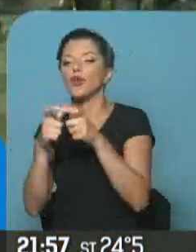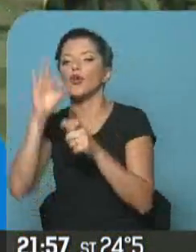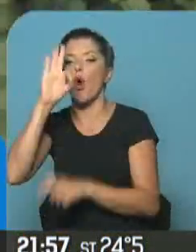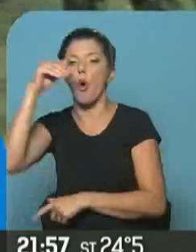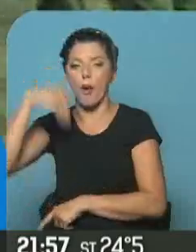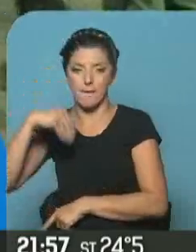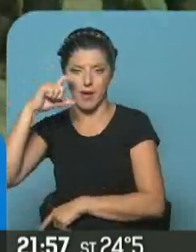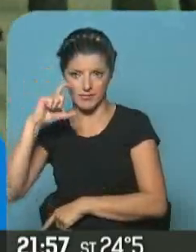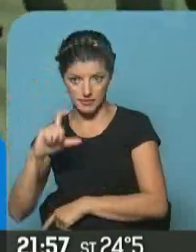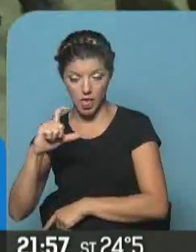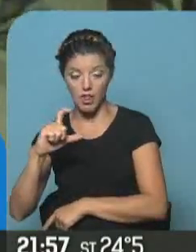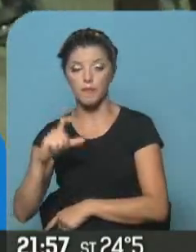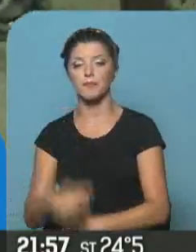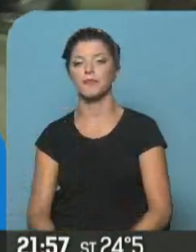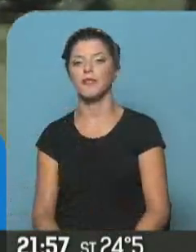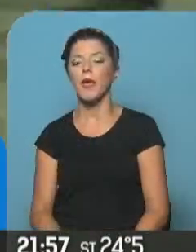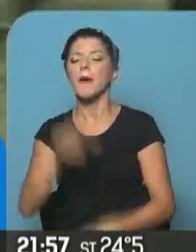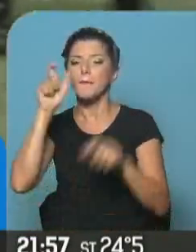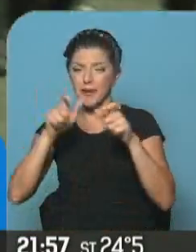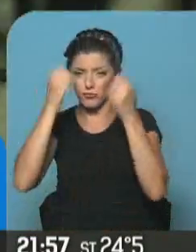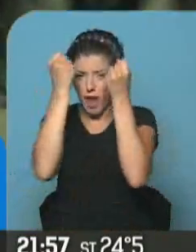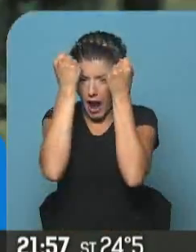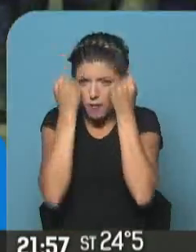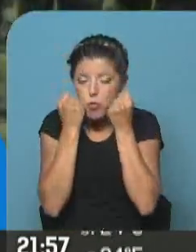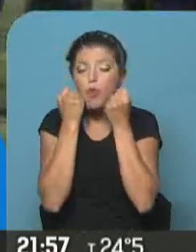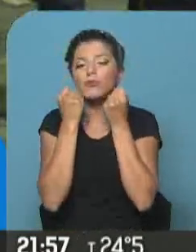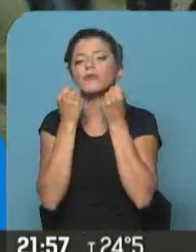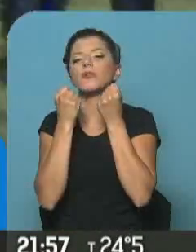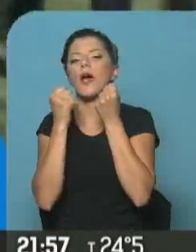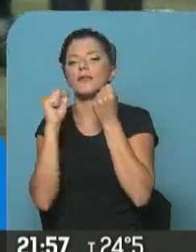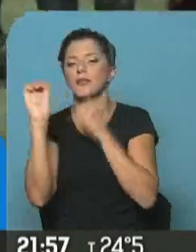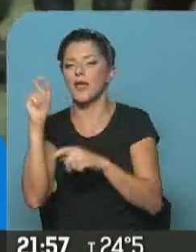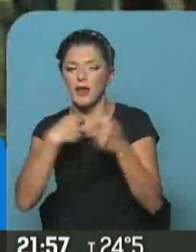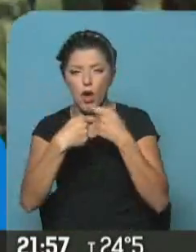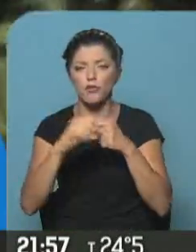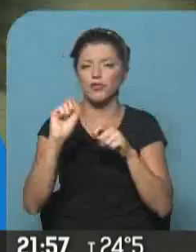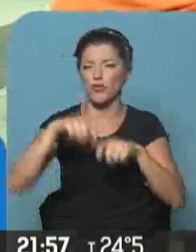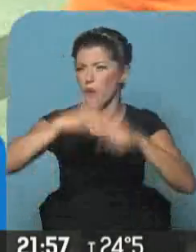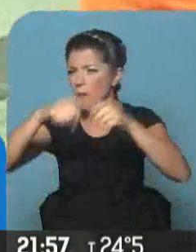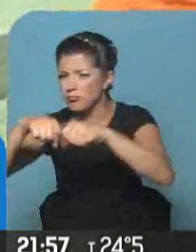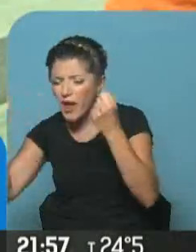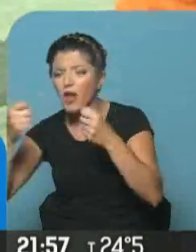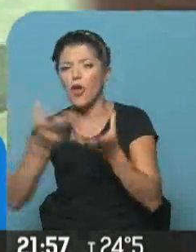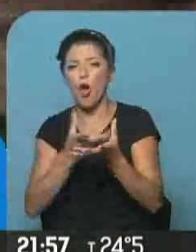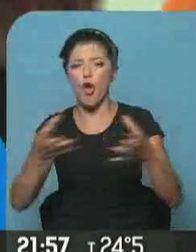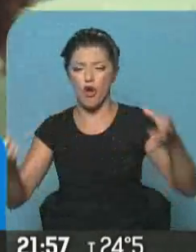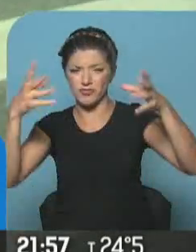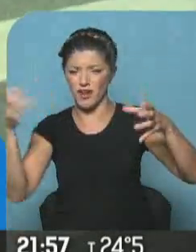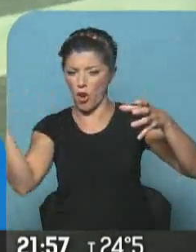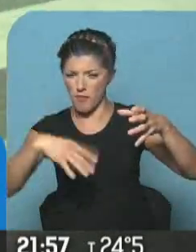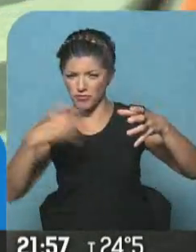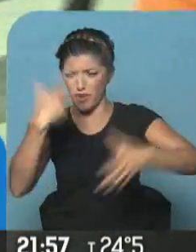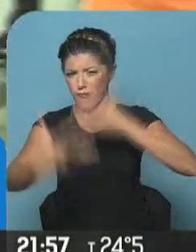Mundial de Comercio. Encapuchados, rompieron vidrieras, quemaron contenedores con basura, atacaron